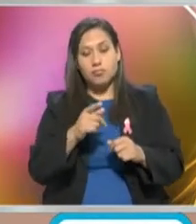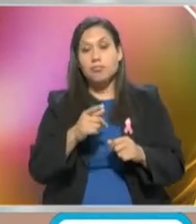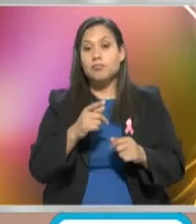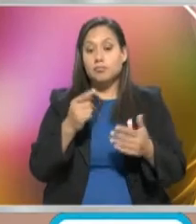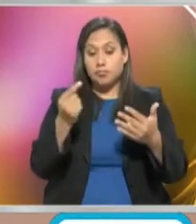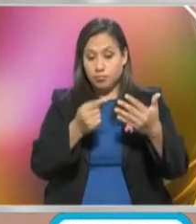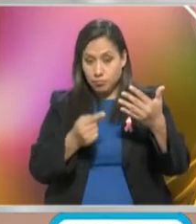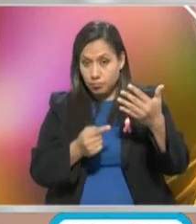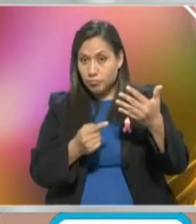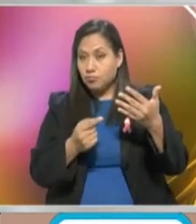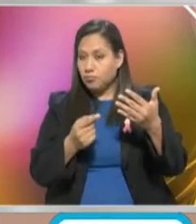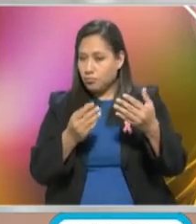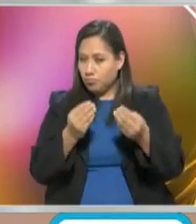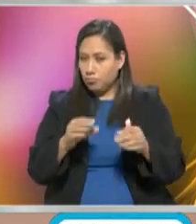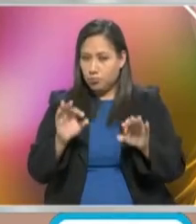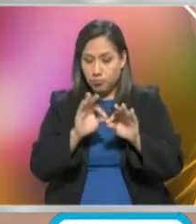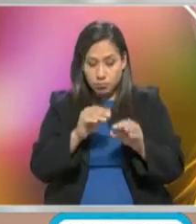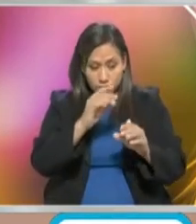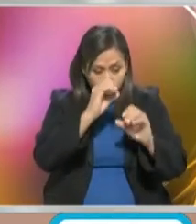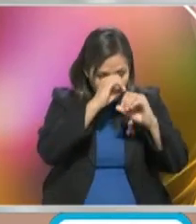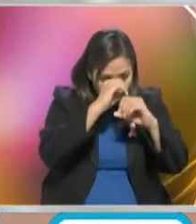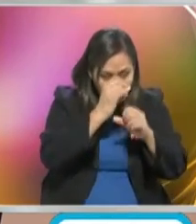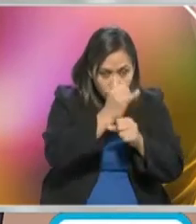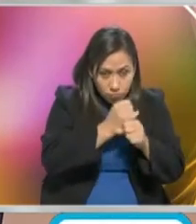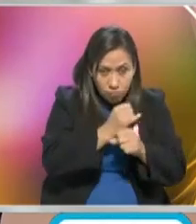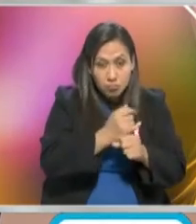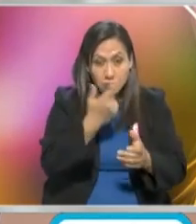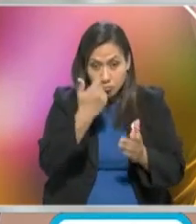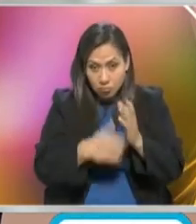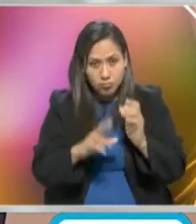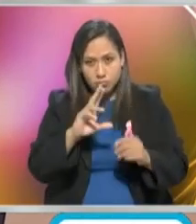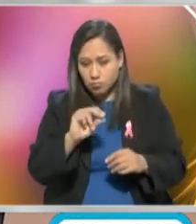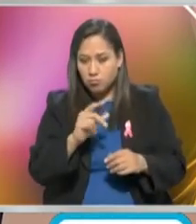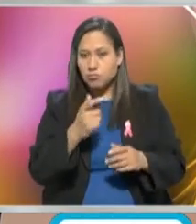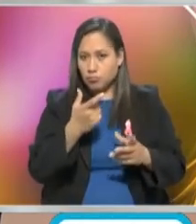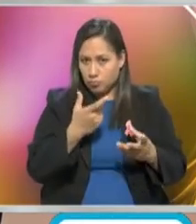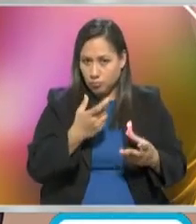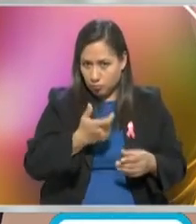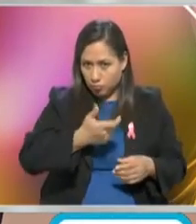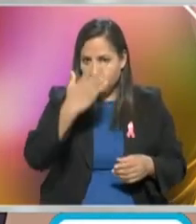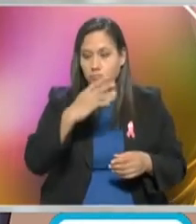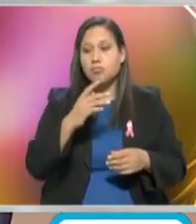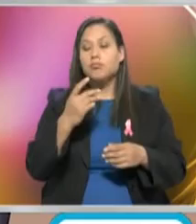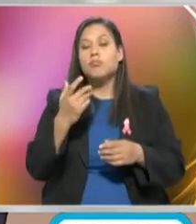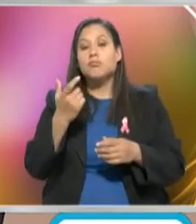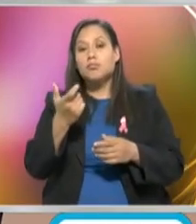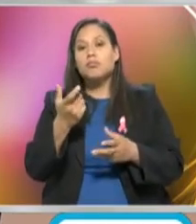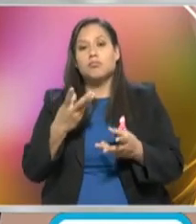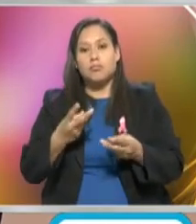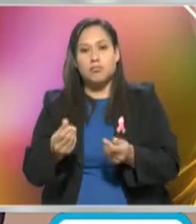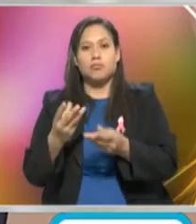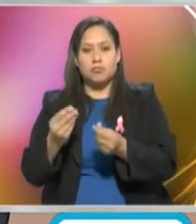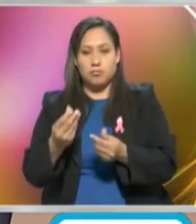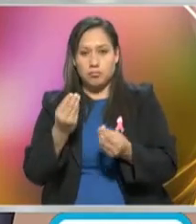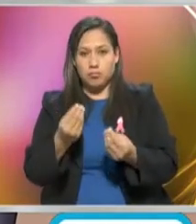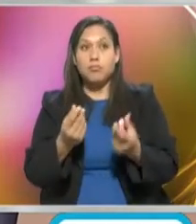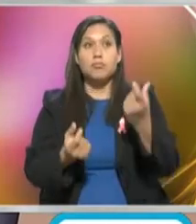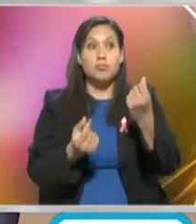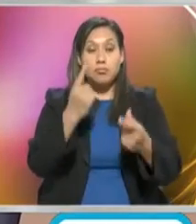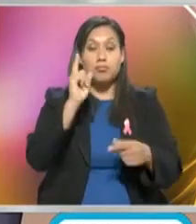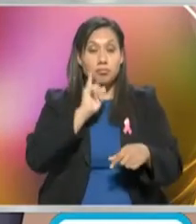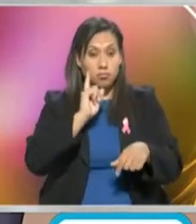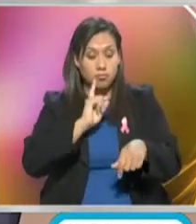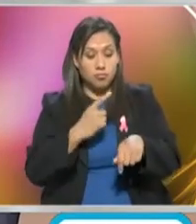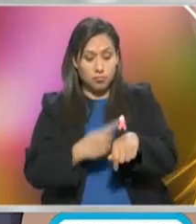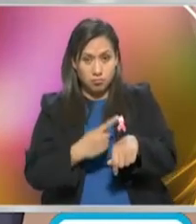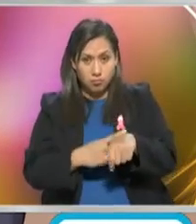muy precisas. El estudio no es barato, es caro, consume muchos recursos y solamente algunas pacientes que